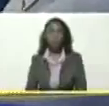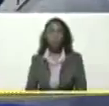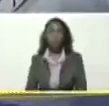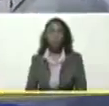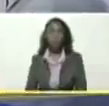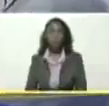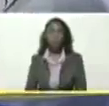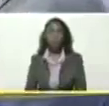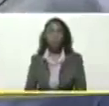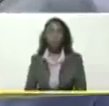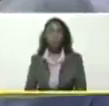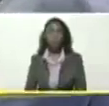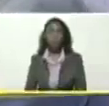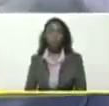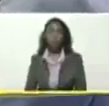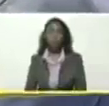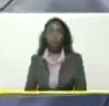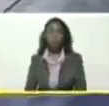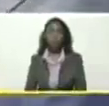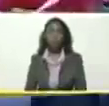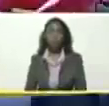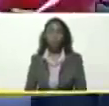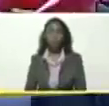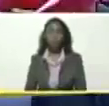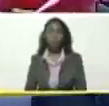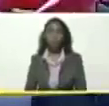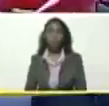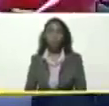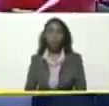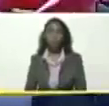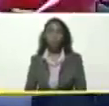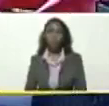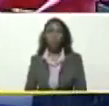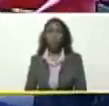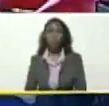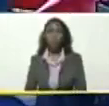Felicitaciones, hermano. Gracias. Felicitaciones. Disfrútalo.